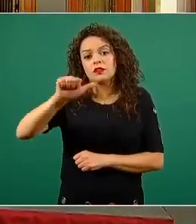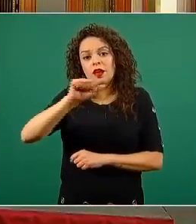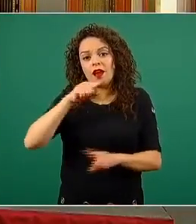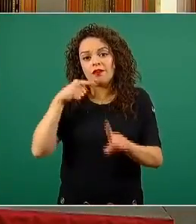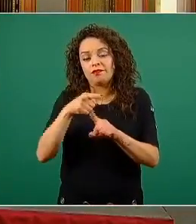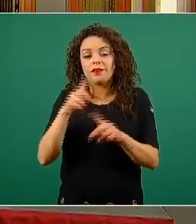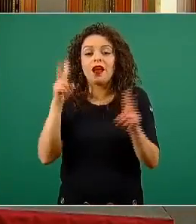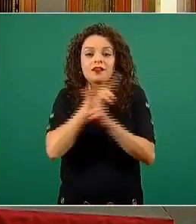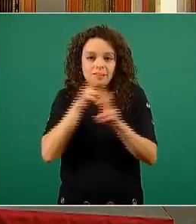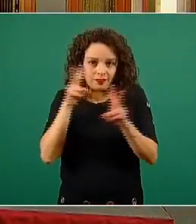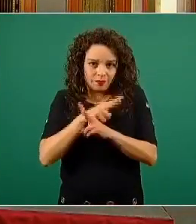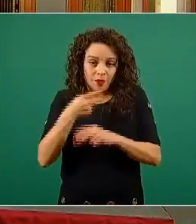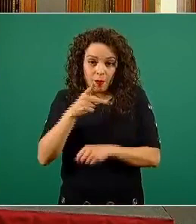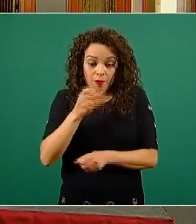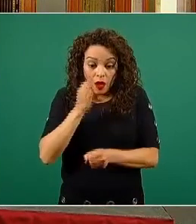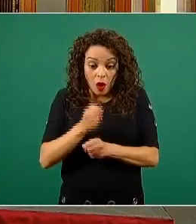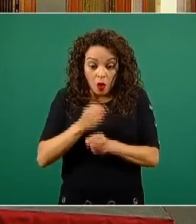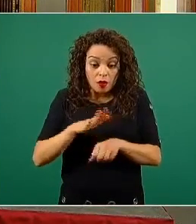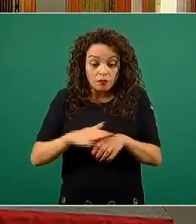que ahorita nos